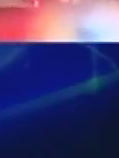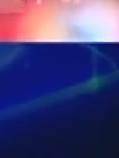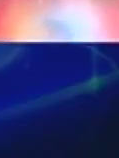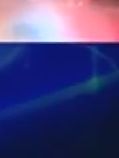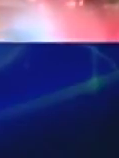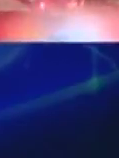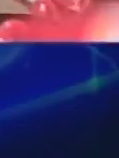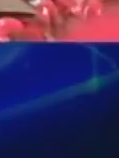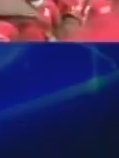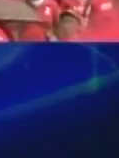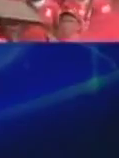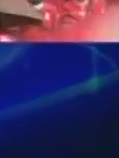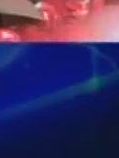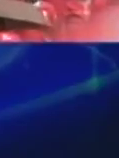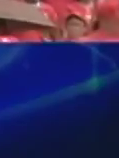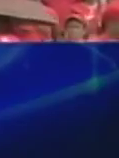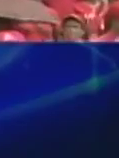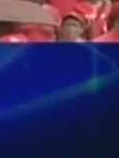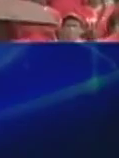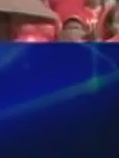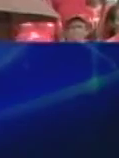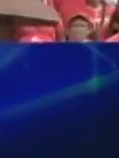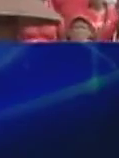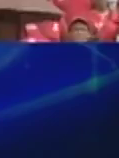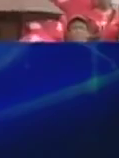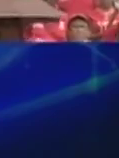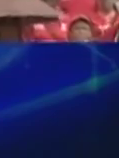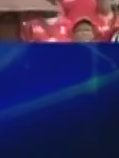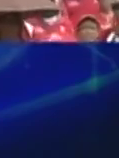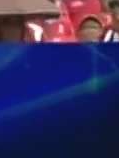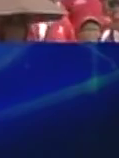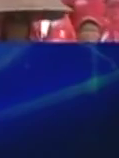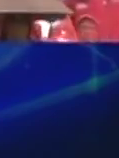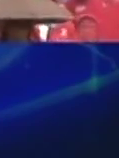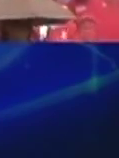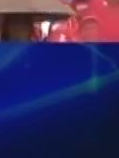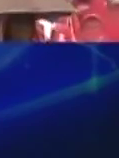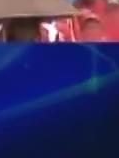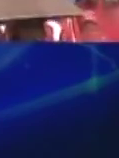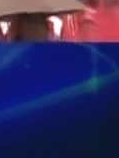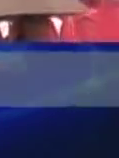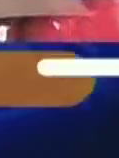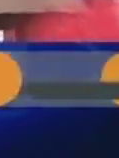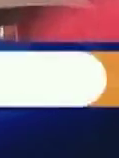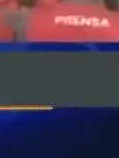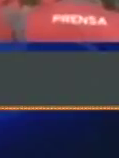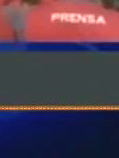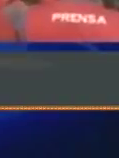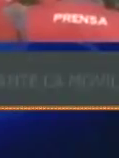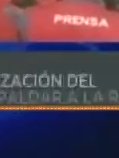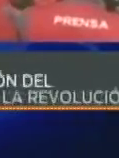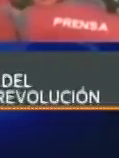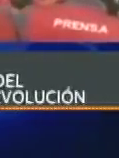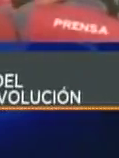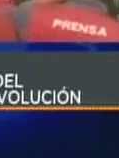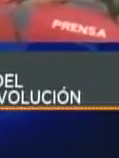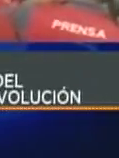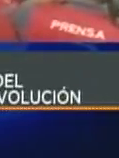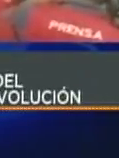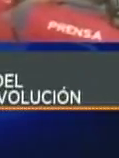dificultades todas las amenazas todas las asechanzas que se vengan sobre los otros compatriotas así